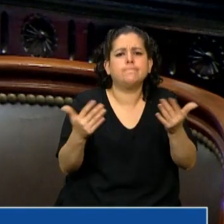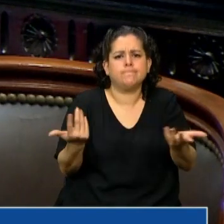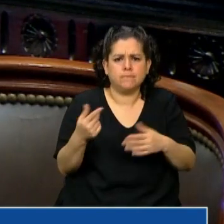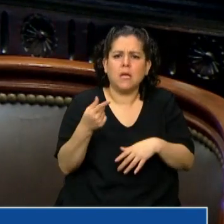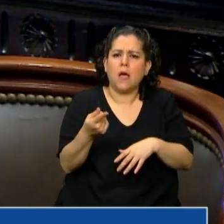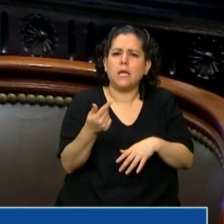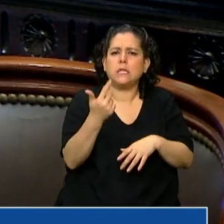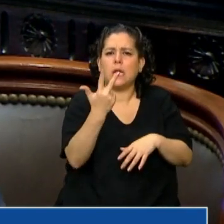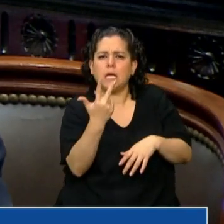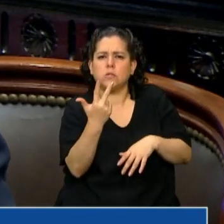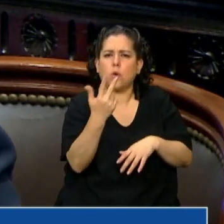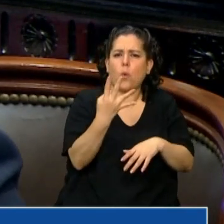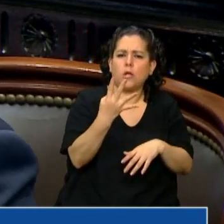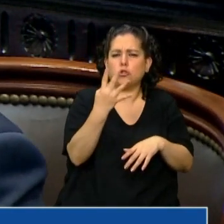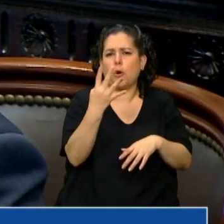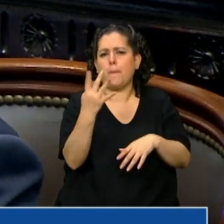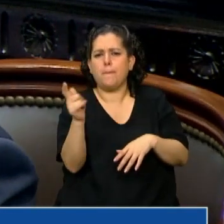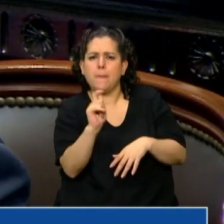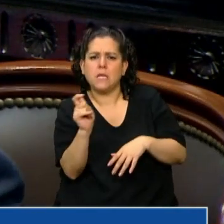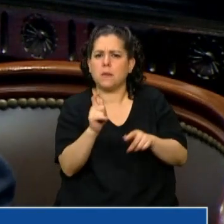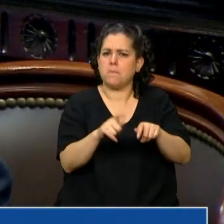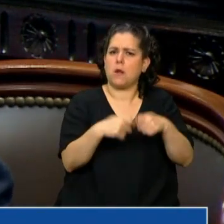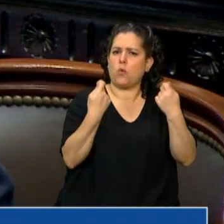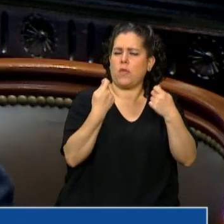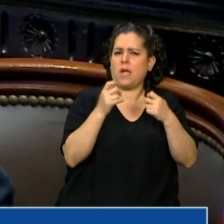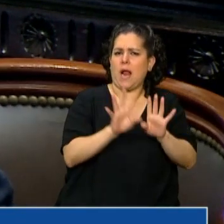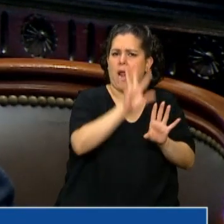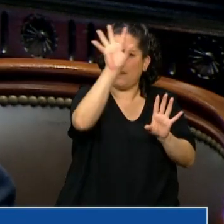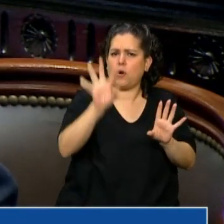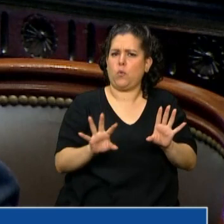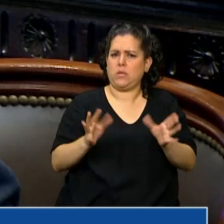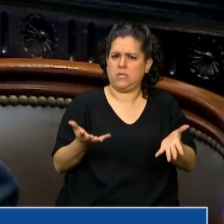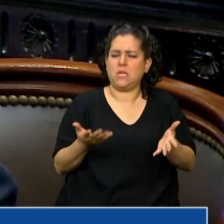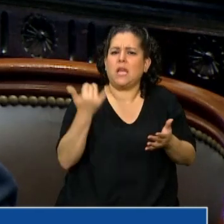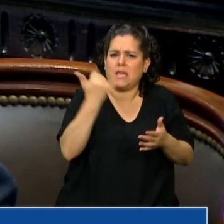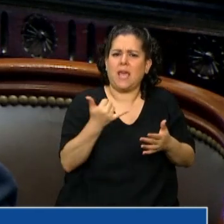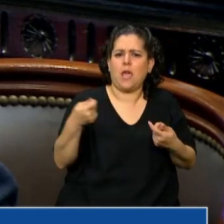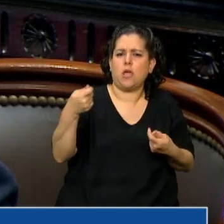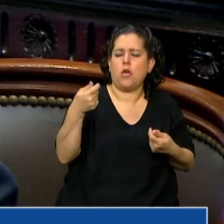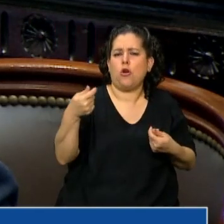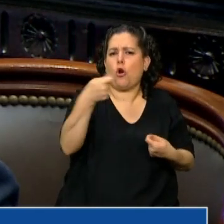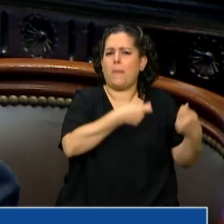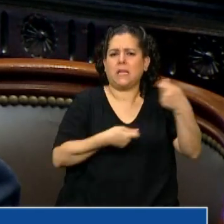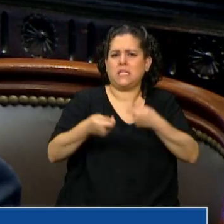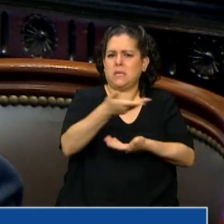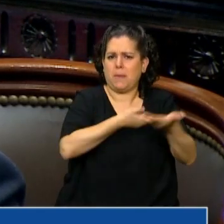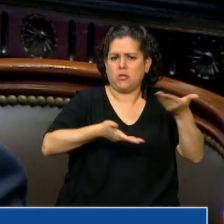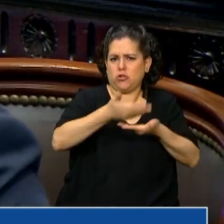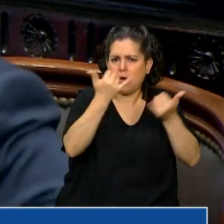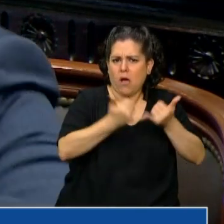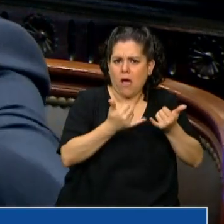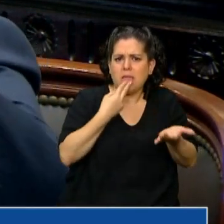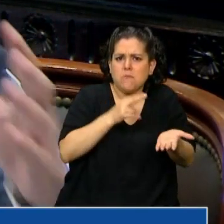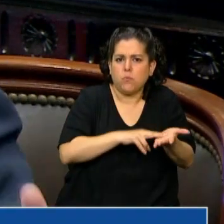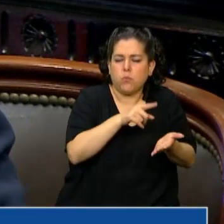entre 3 y 4 meses de salarios de muchas de las provincias argentinas que reciben la coparticipación de estos impuestos. Y